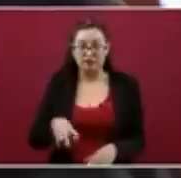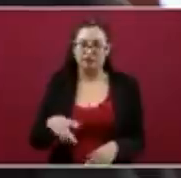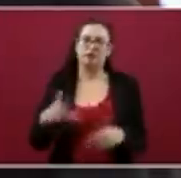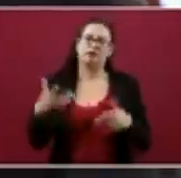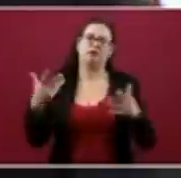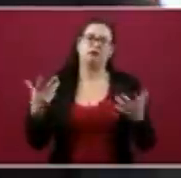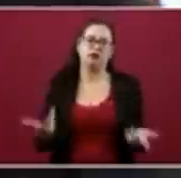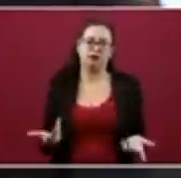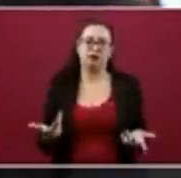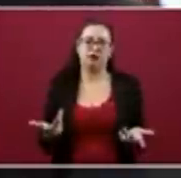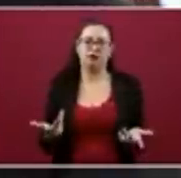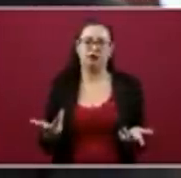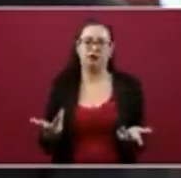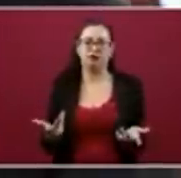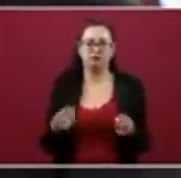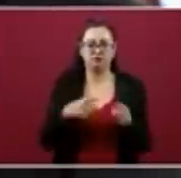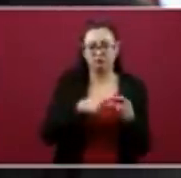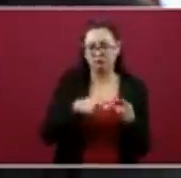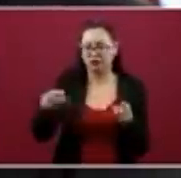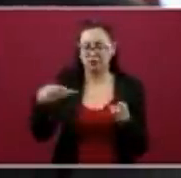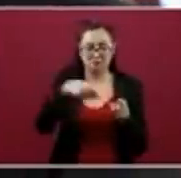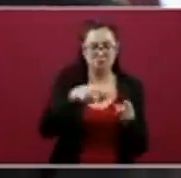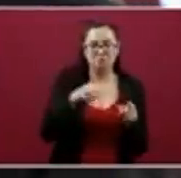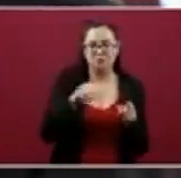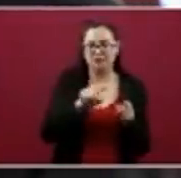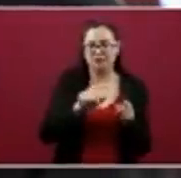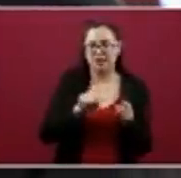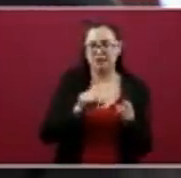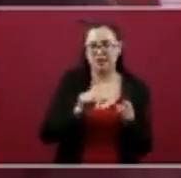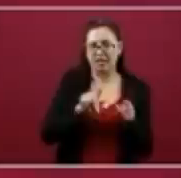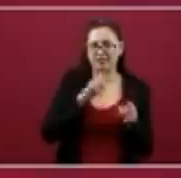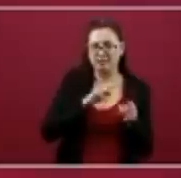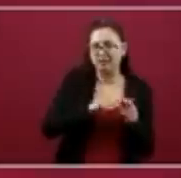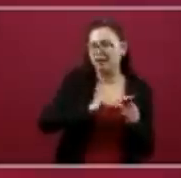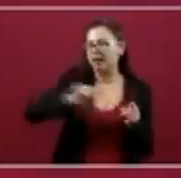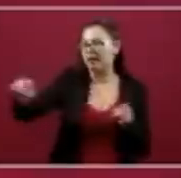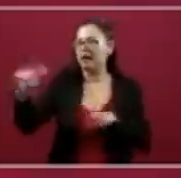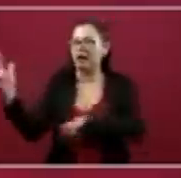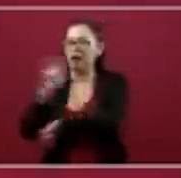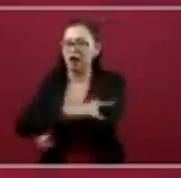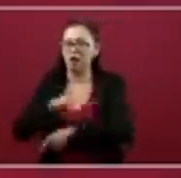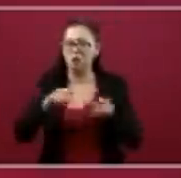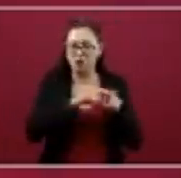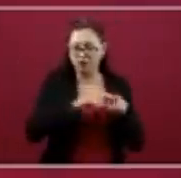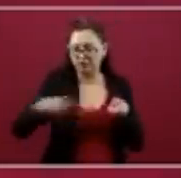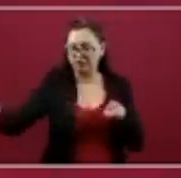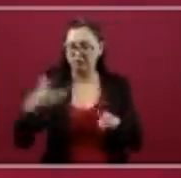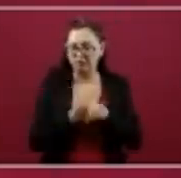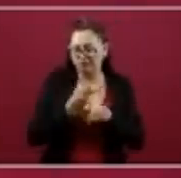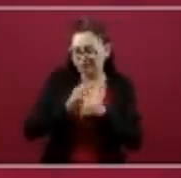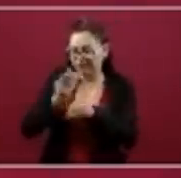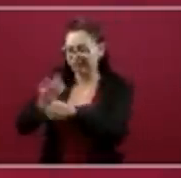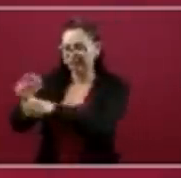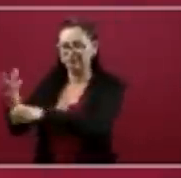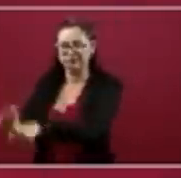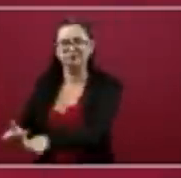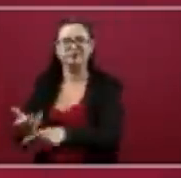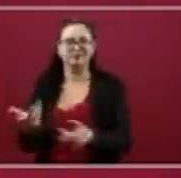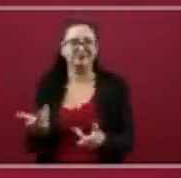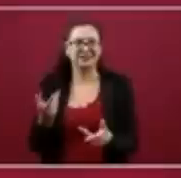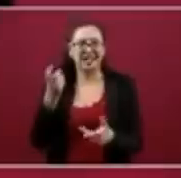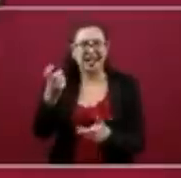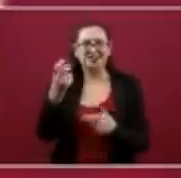de Mazatlán al aeropuerto y hacer el nuevo Mazatlán, qué es lo que